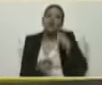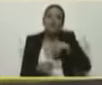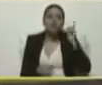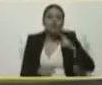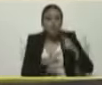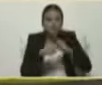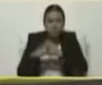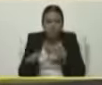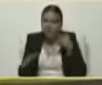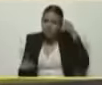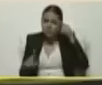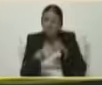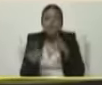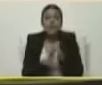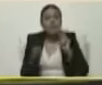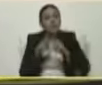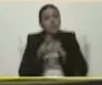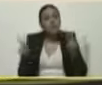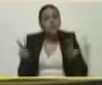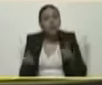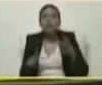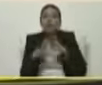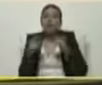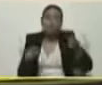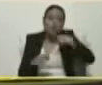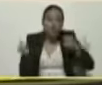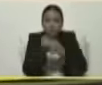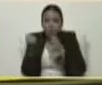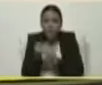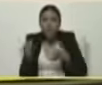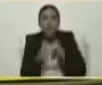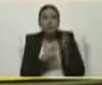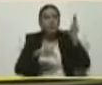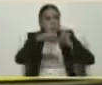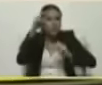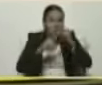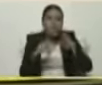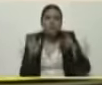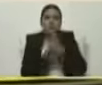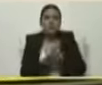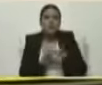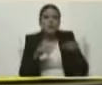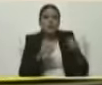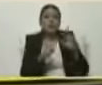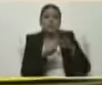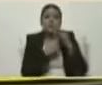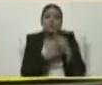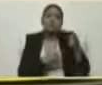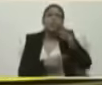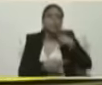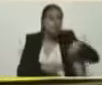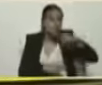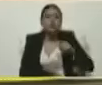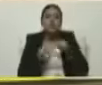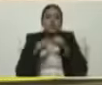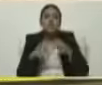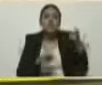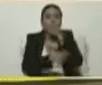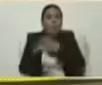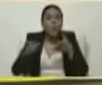paz, todo el apoyo a la recuperación del proyecto avícola, y vamos a buscar alianza con